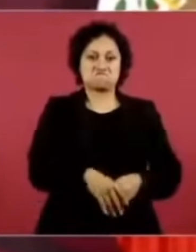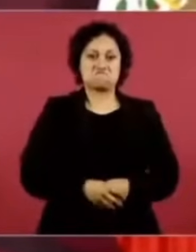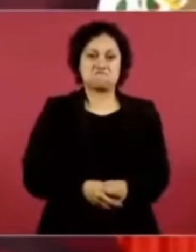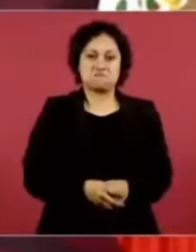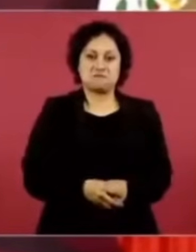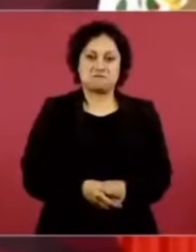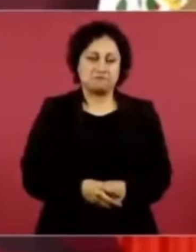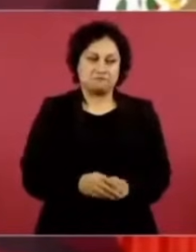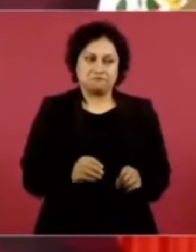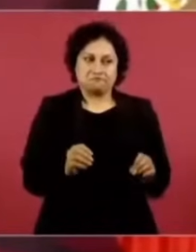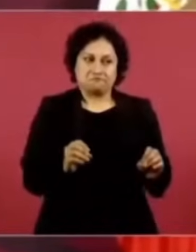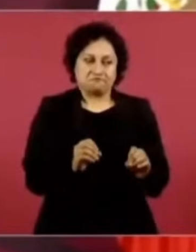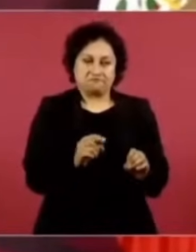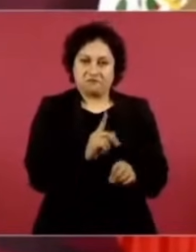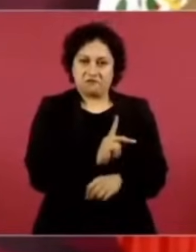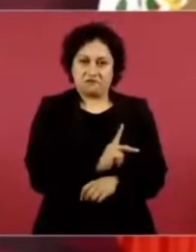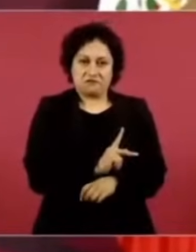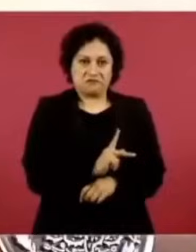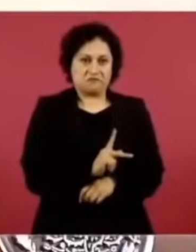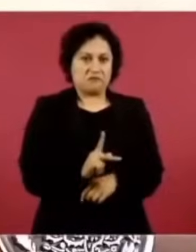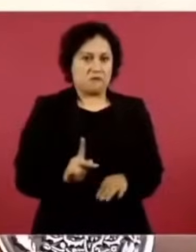Ahí no hay nada,